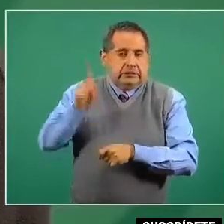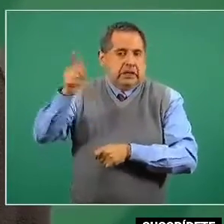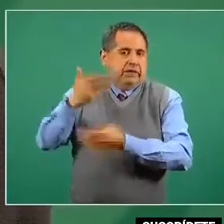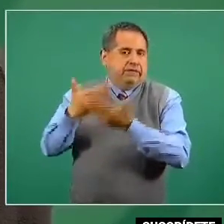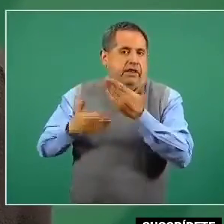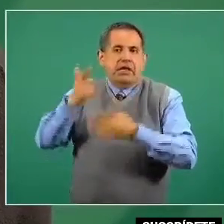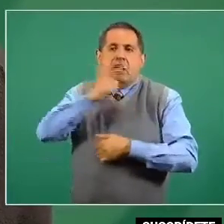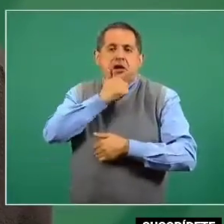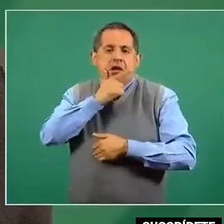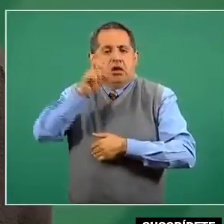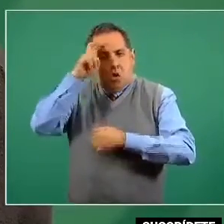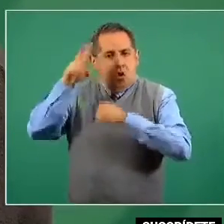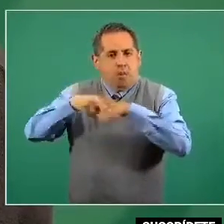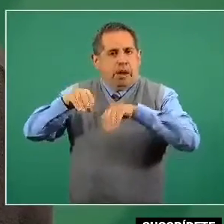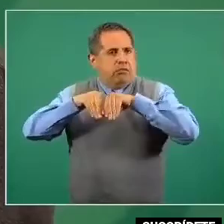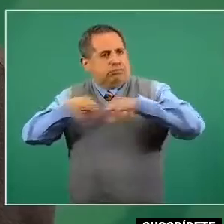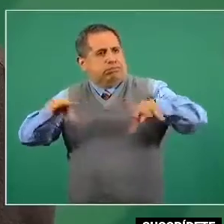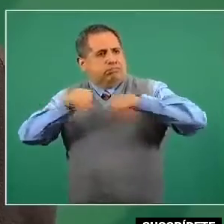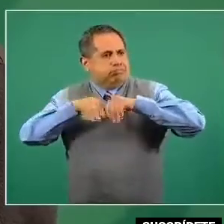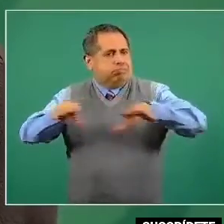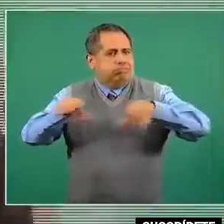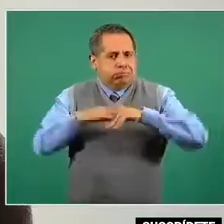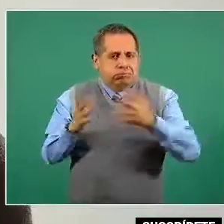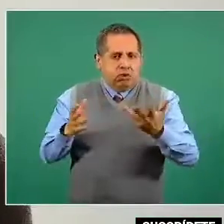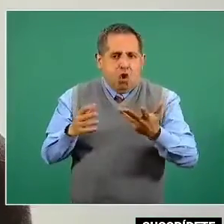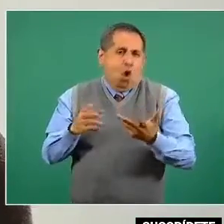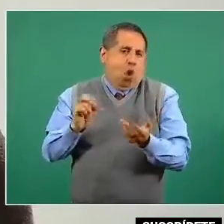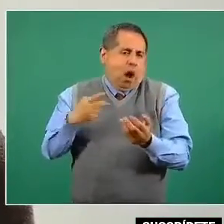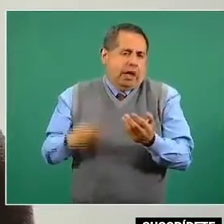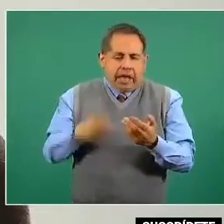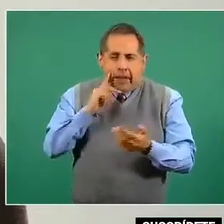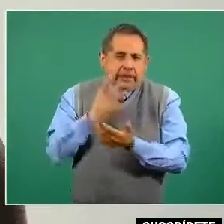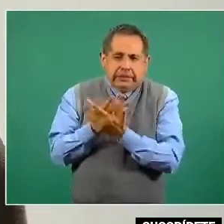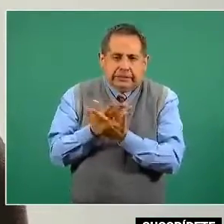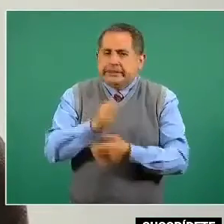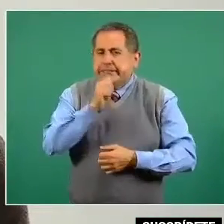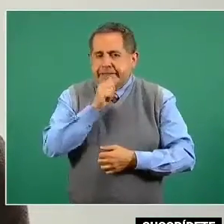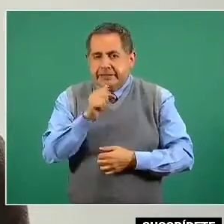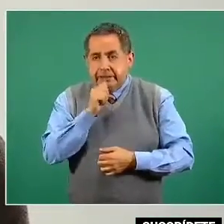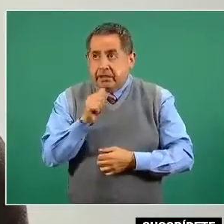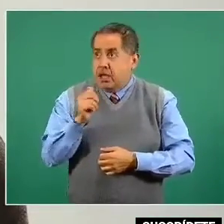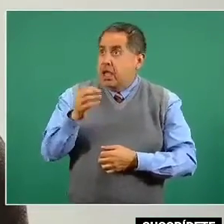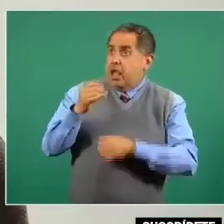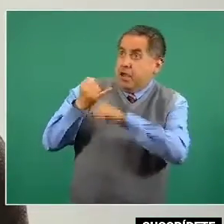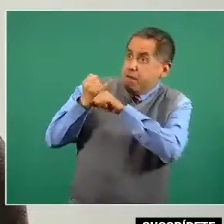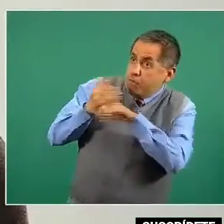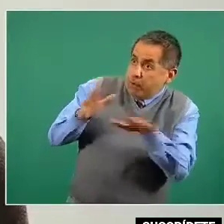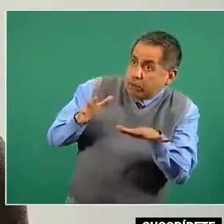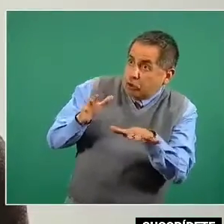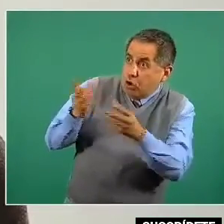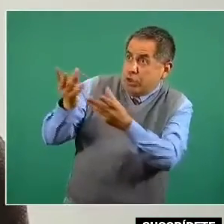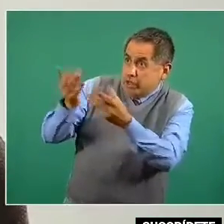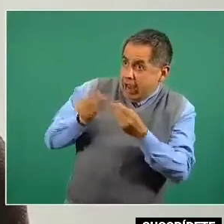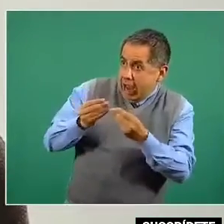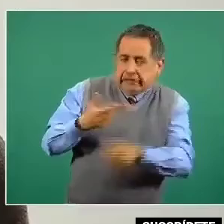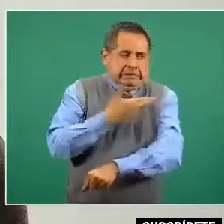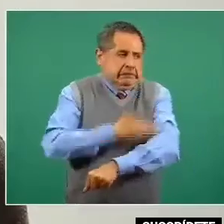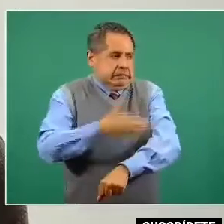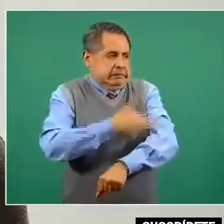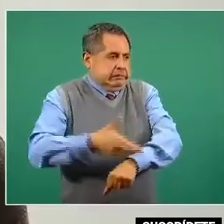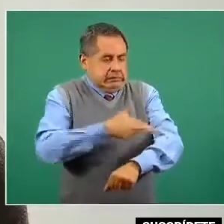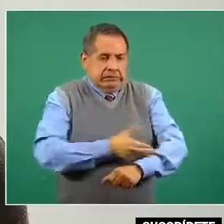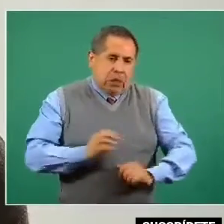estas organizaciones internacionales o el mismo país, podamos nosotros rápidamente tomar medidas si en un